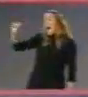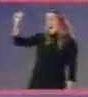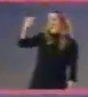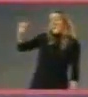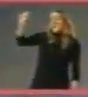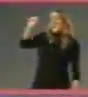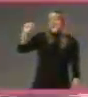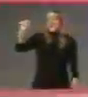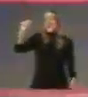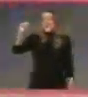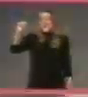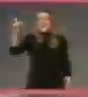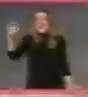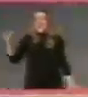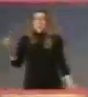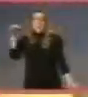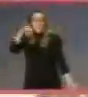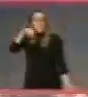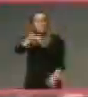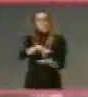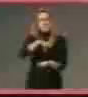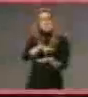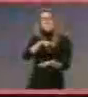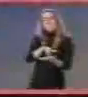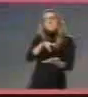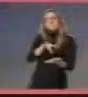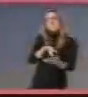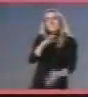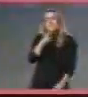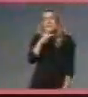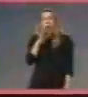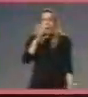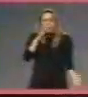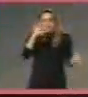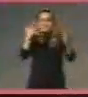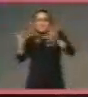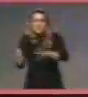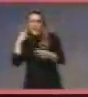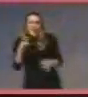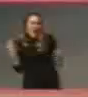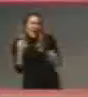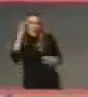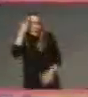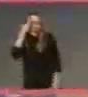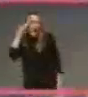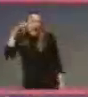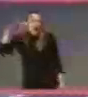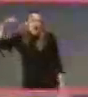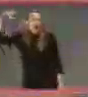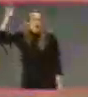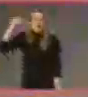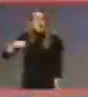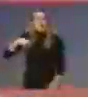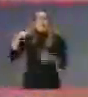permitir es El momento hoy a mi sueño en El Que puesto